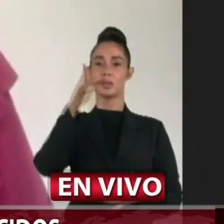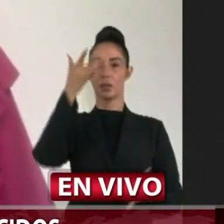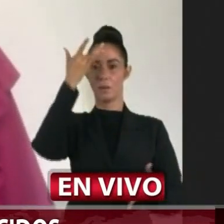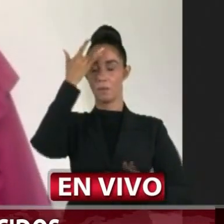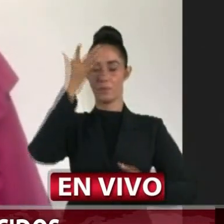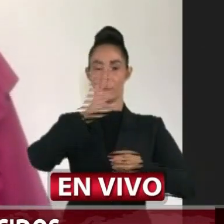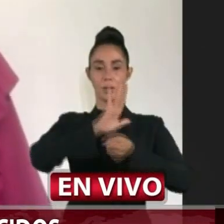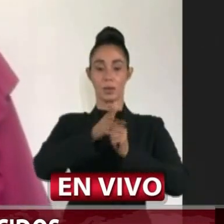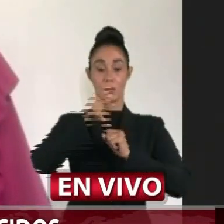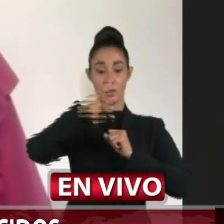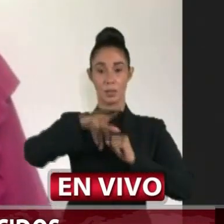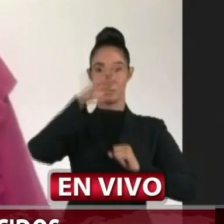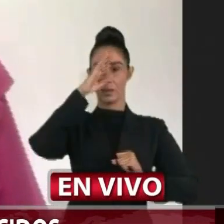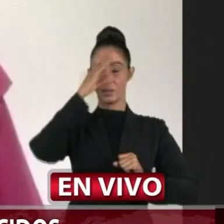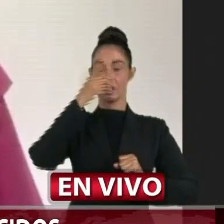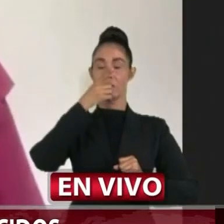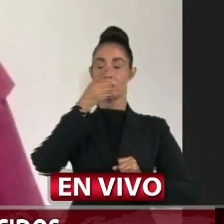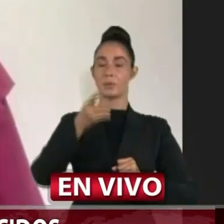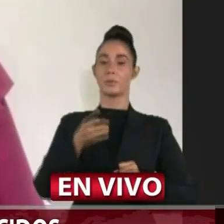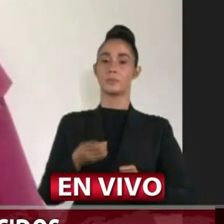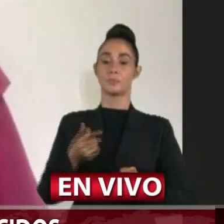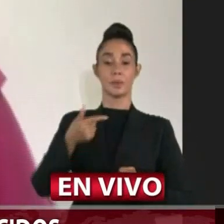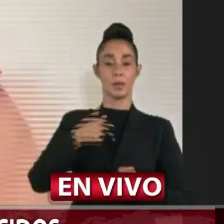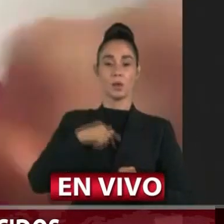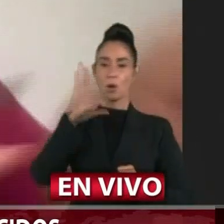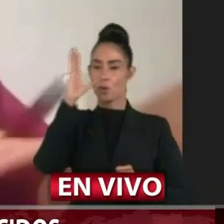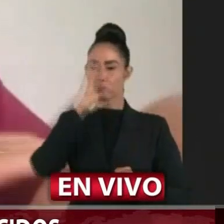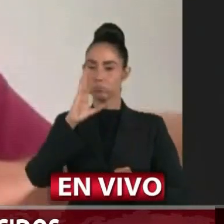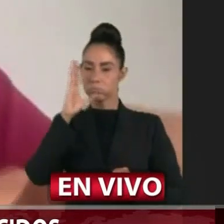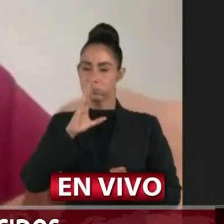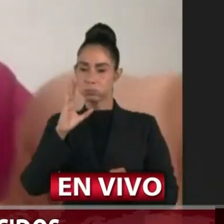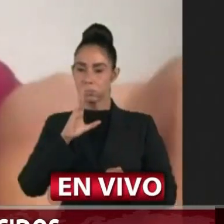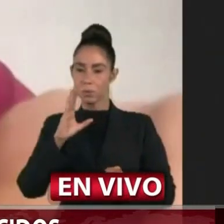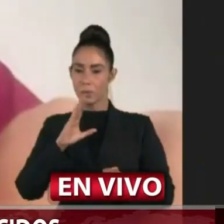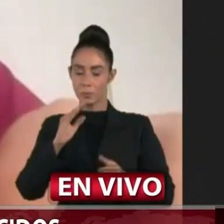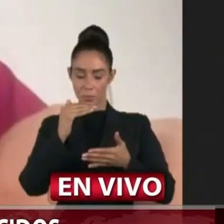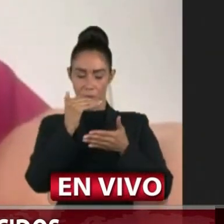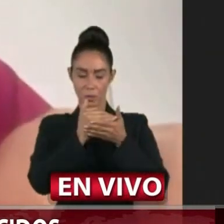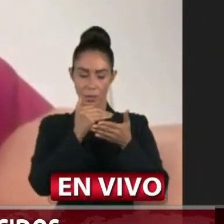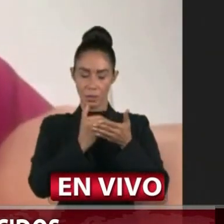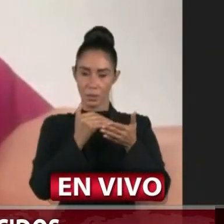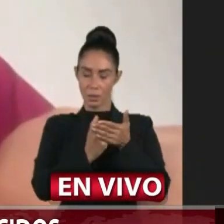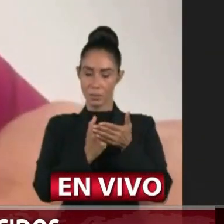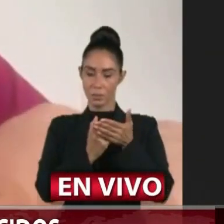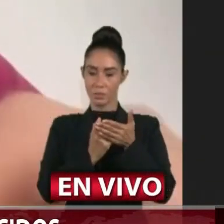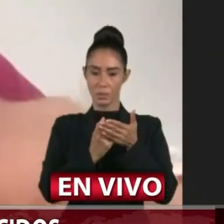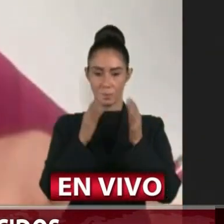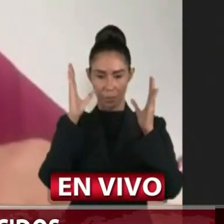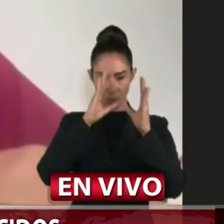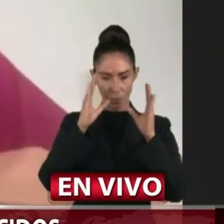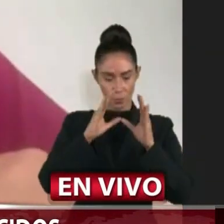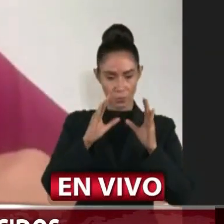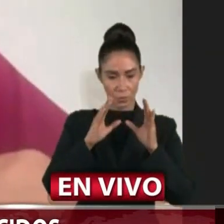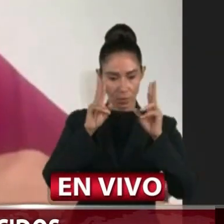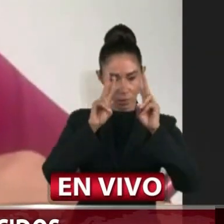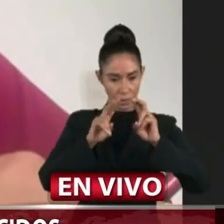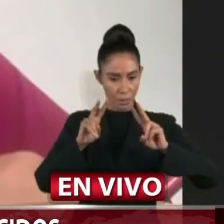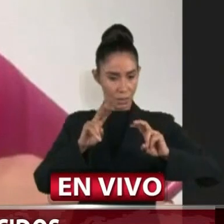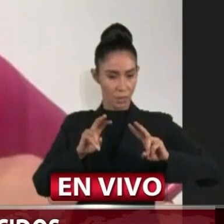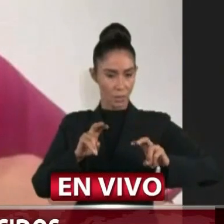país, tuve acceso al informe del Sistema Nacional de Vigilancia Epidemiológica, y uno puede revisar